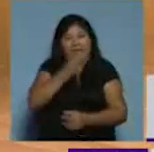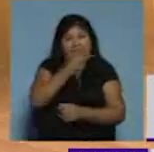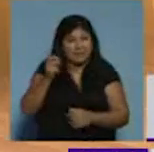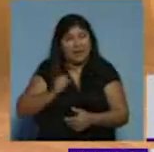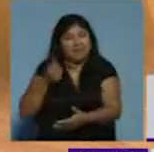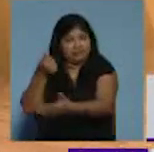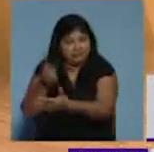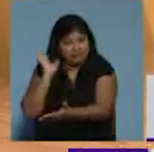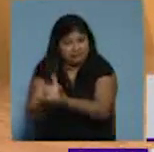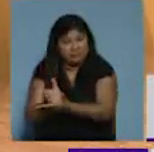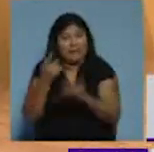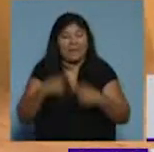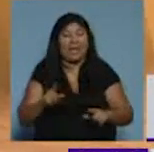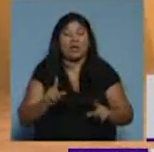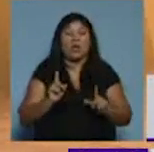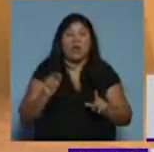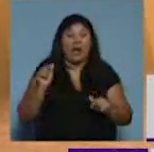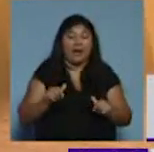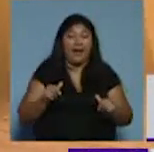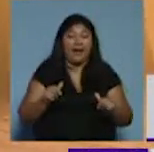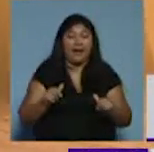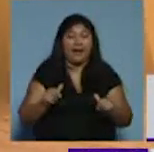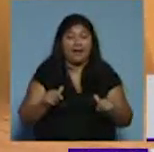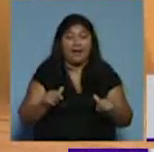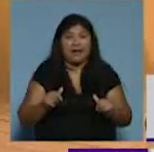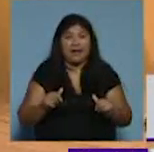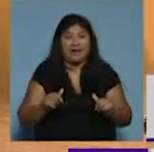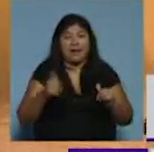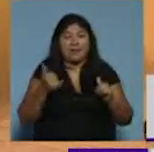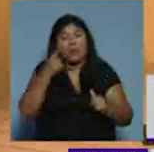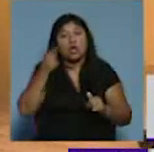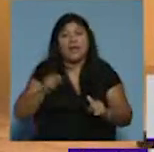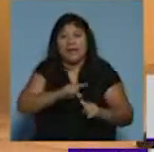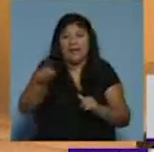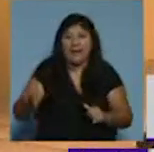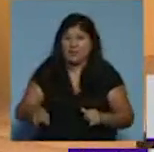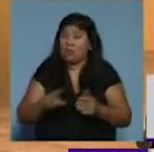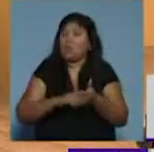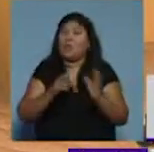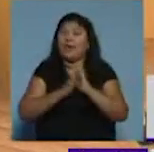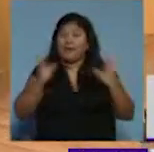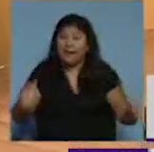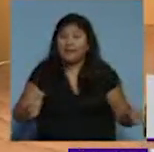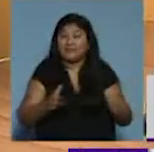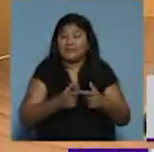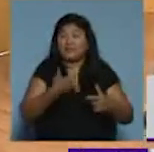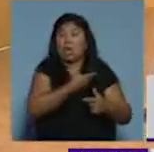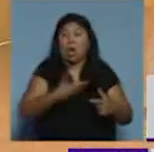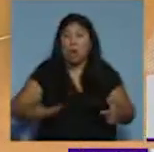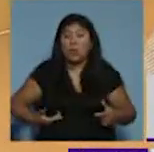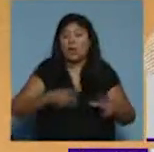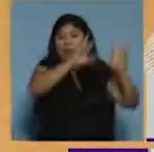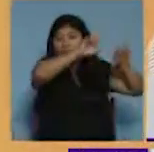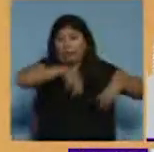no sólo un fraude a la administración pública sino que los principales perjudicados